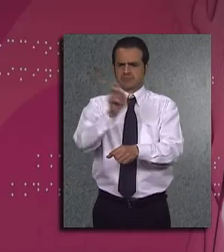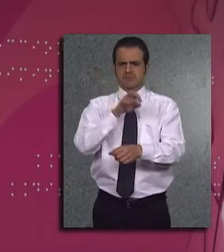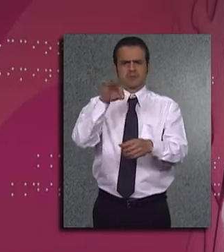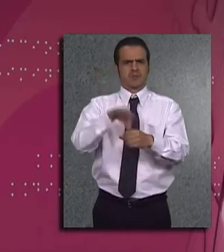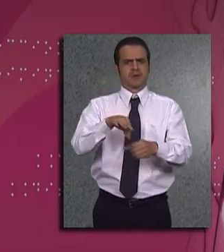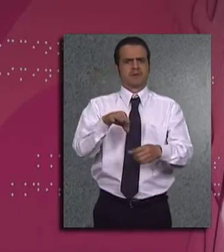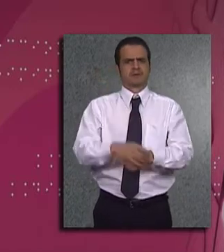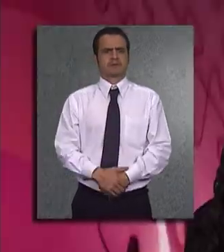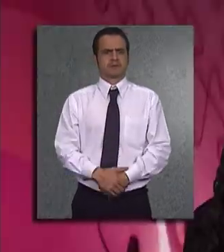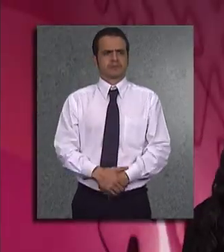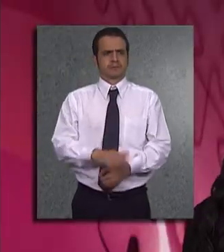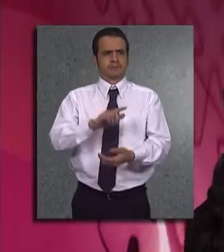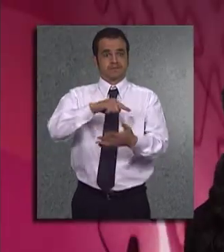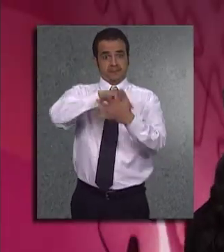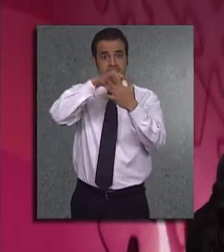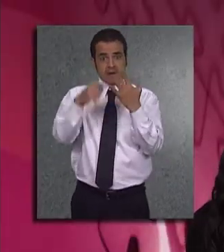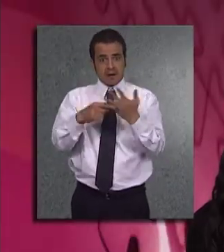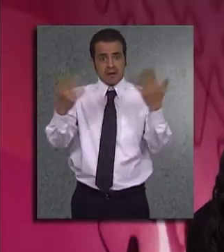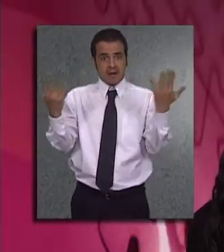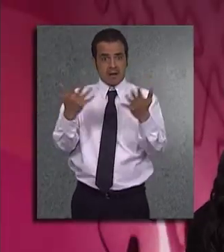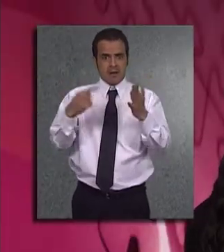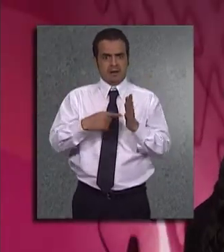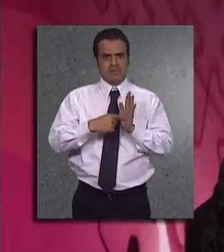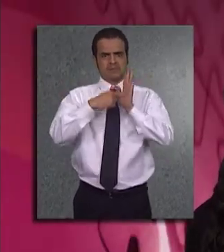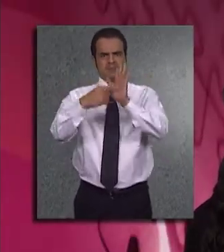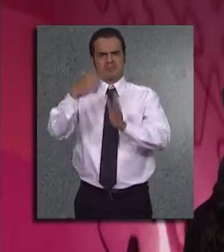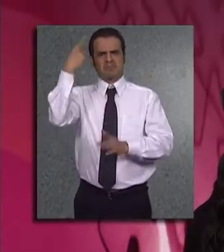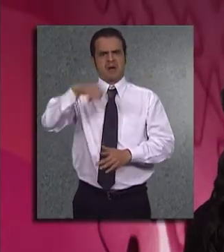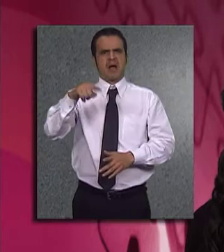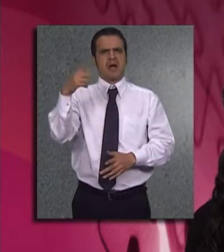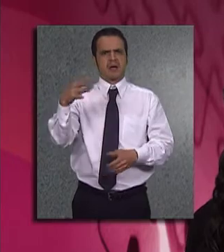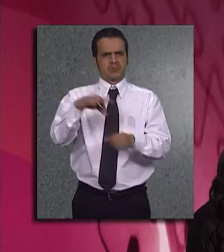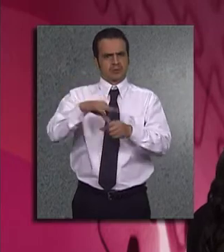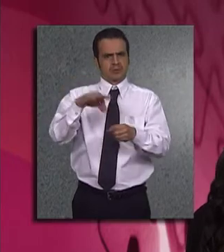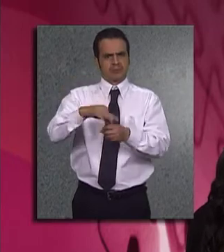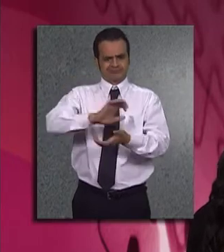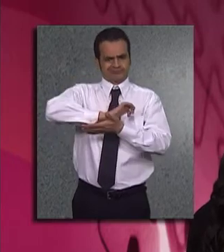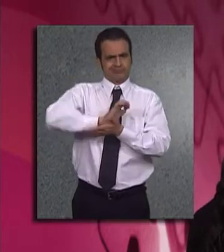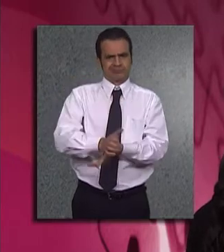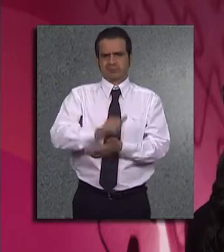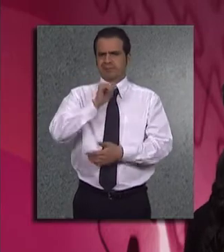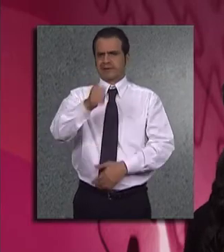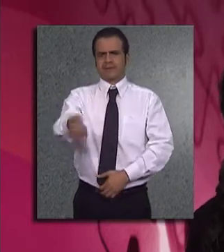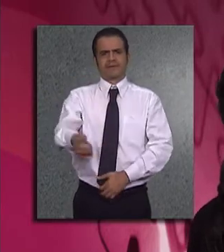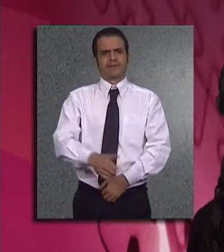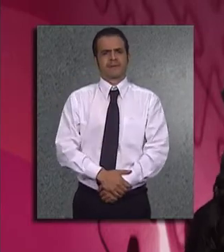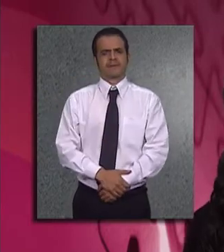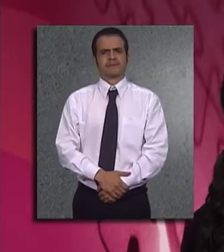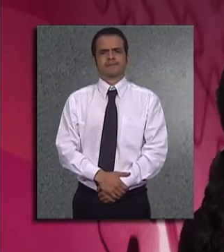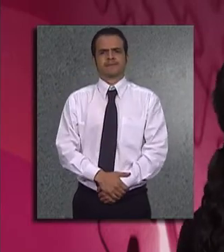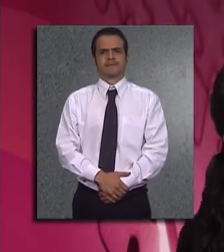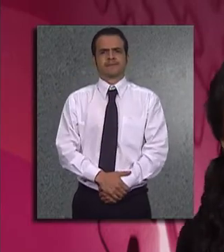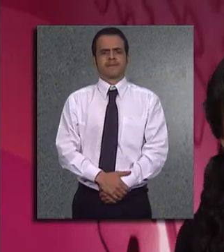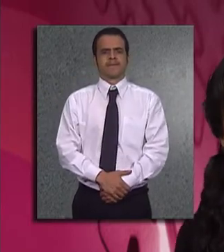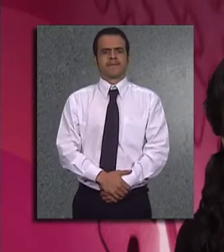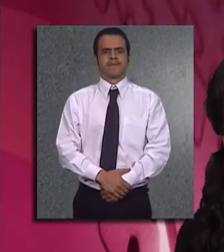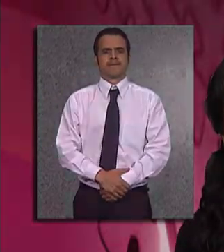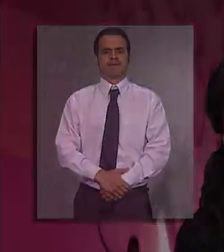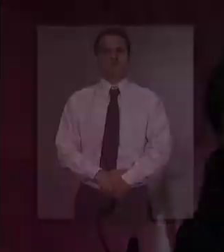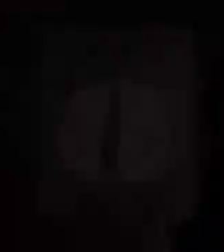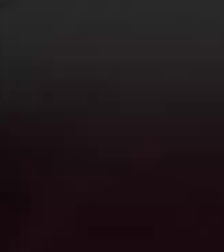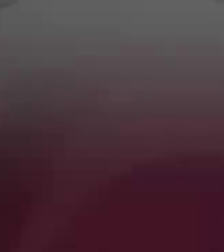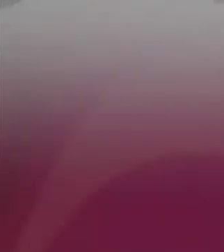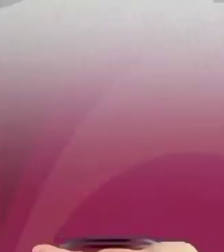emitir su voto todas estas acciones brindan la certeza de llevar a cabo una elección sin discriminación